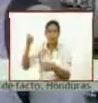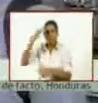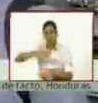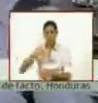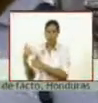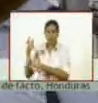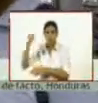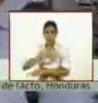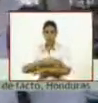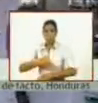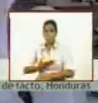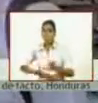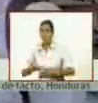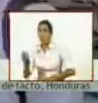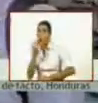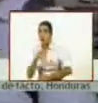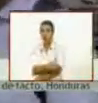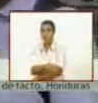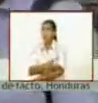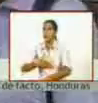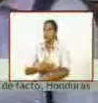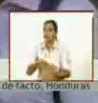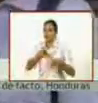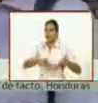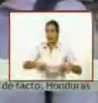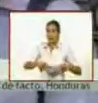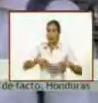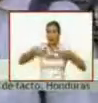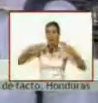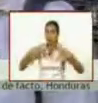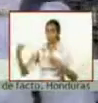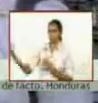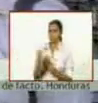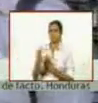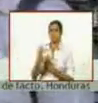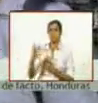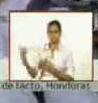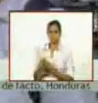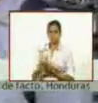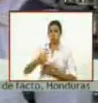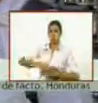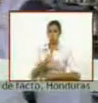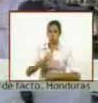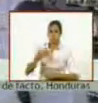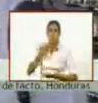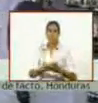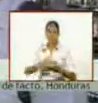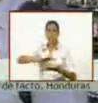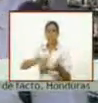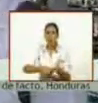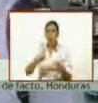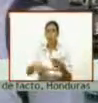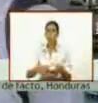Honduras. De hecho, no podíamos ni siquiera salir a comer en la calle, nos sentábamos a comer en un restaurante a desayunar y nos llegaba la policía pidiéndonos documentos, qué tiempo vamos a